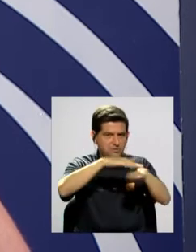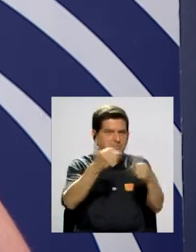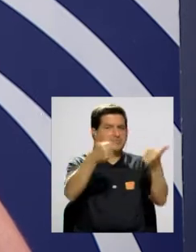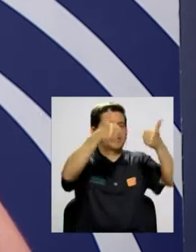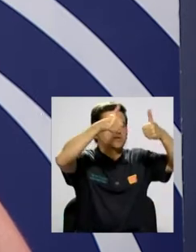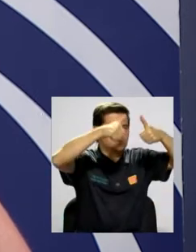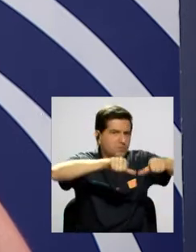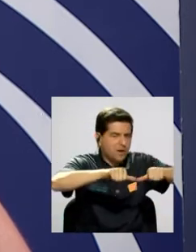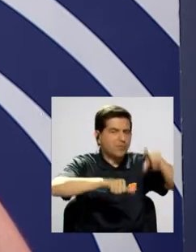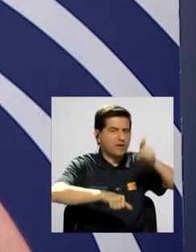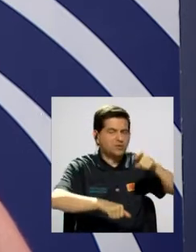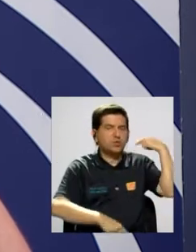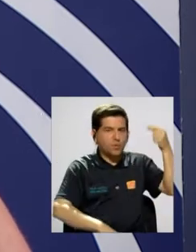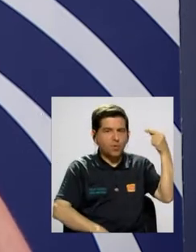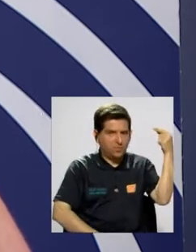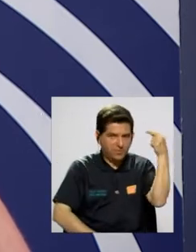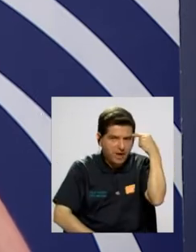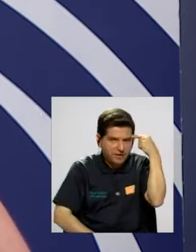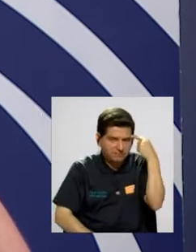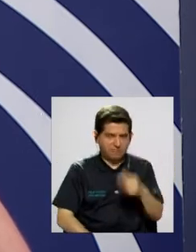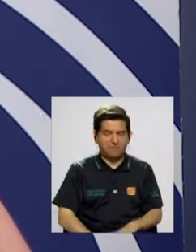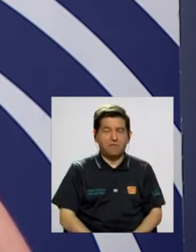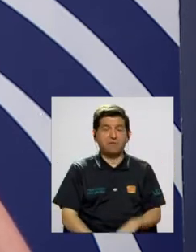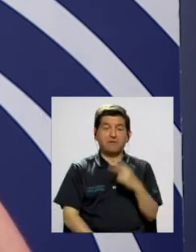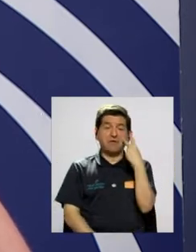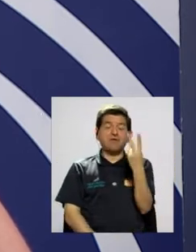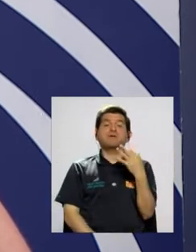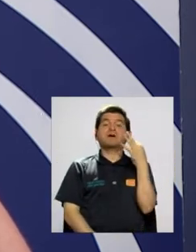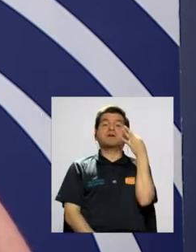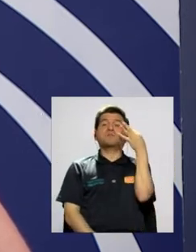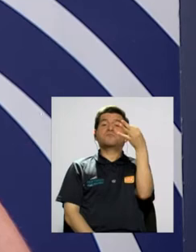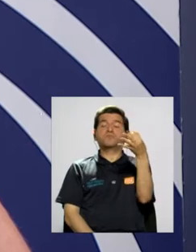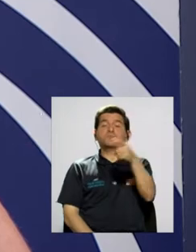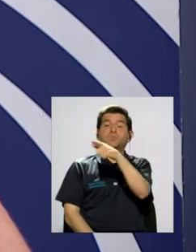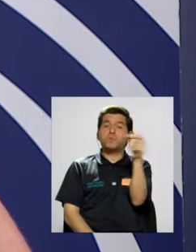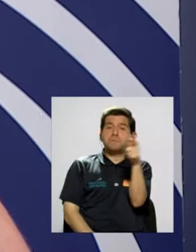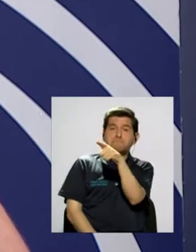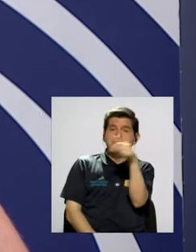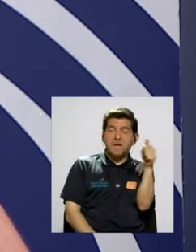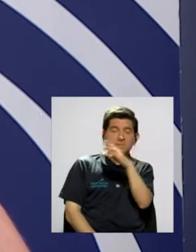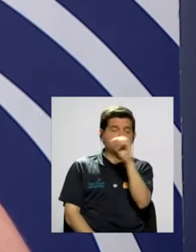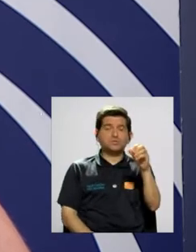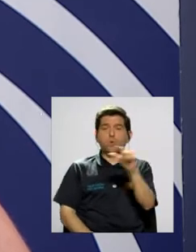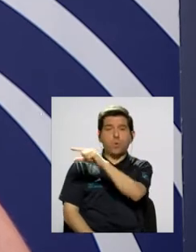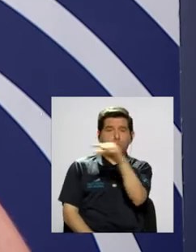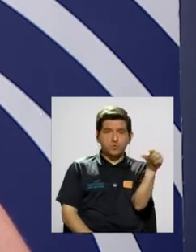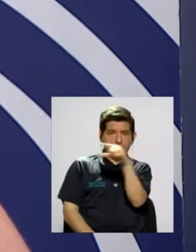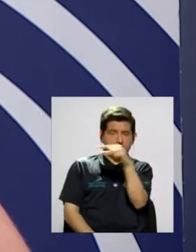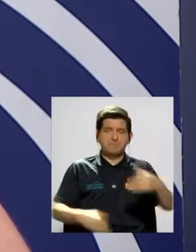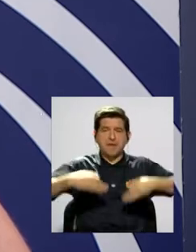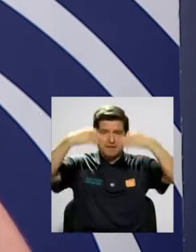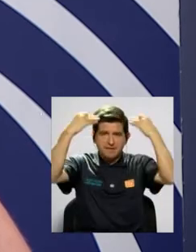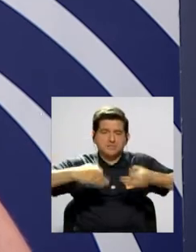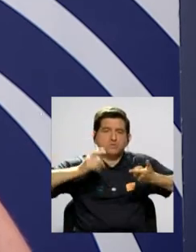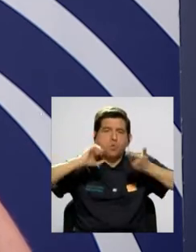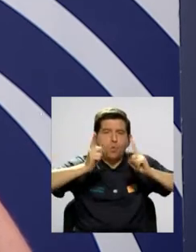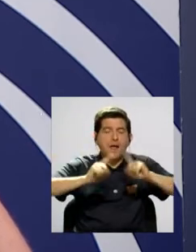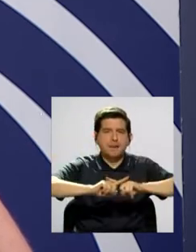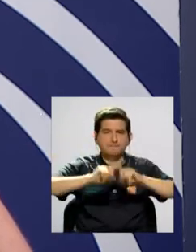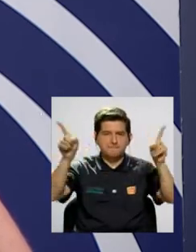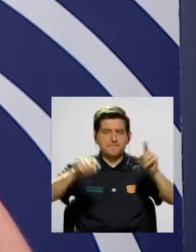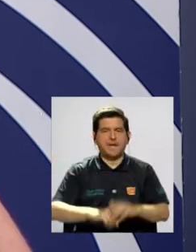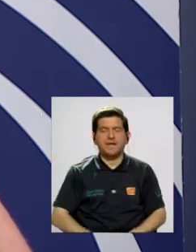acuerdo tienen que gobernar, y de manera que veremos en los próximos meses y en las próximas semanas qué decisiones se toman. Pero